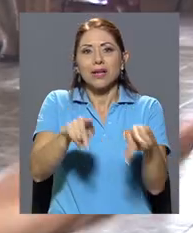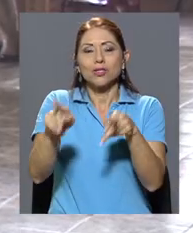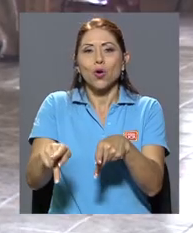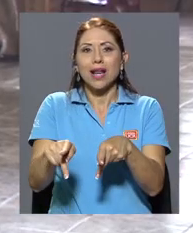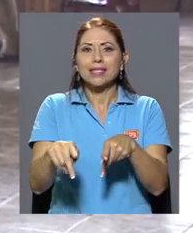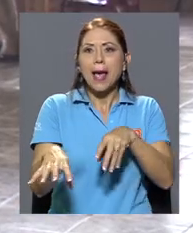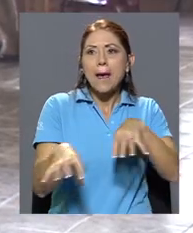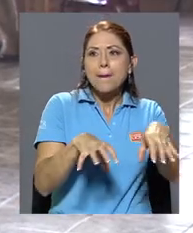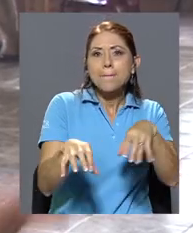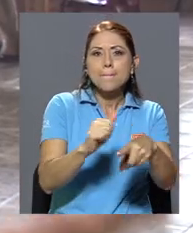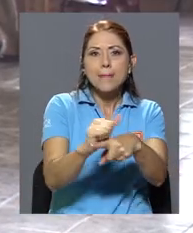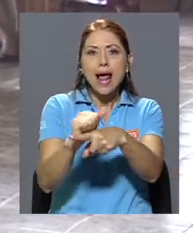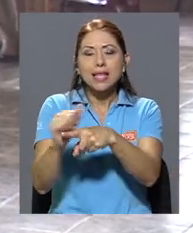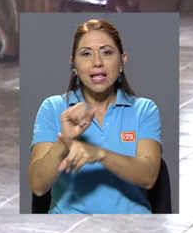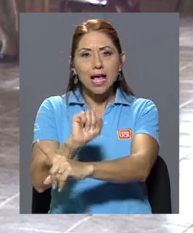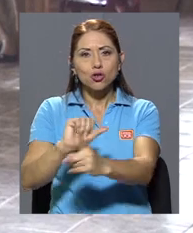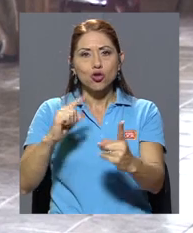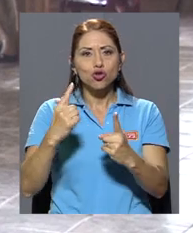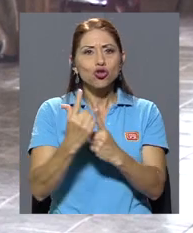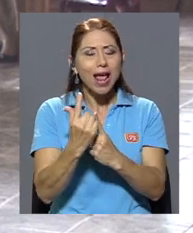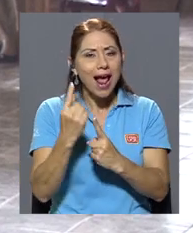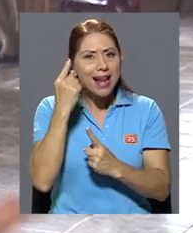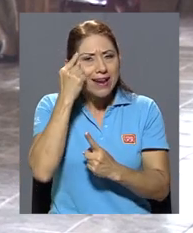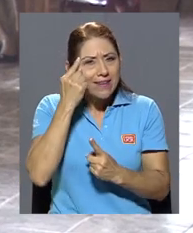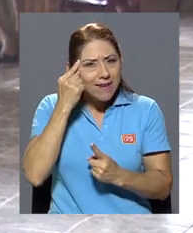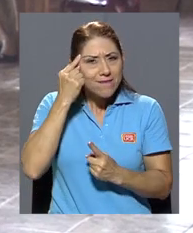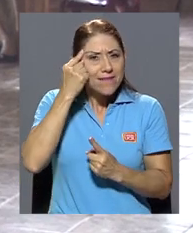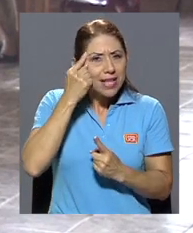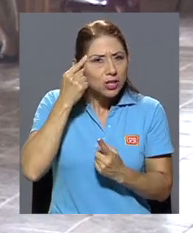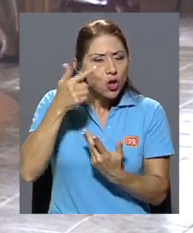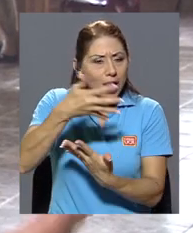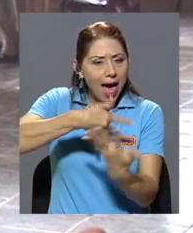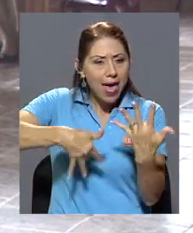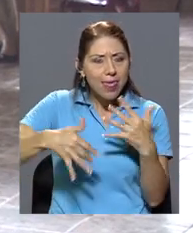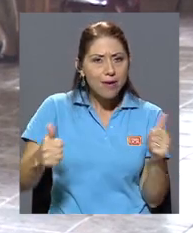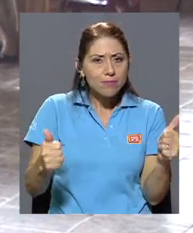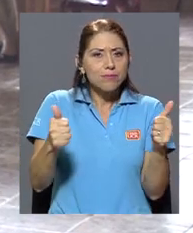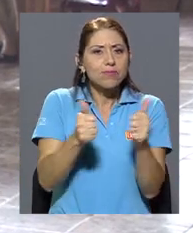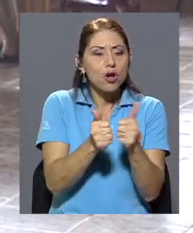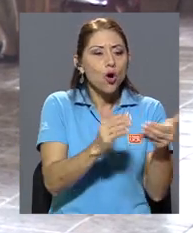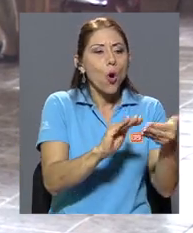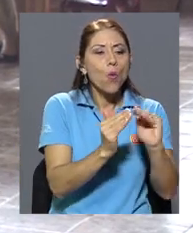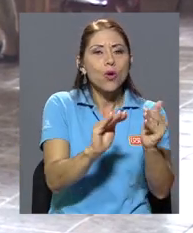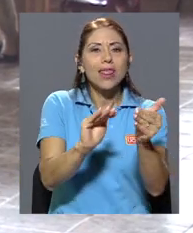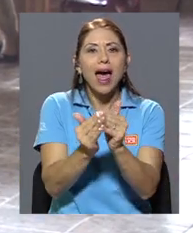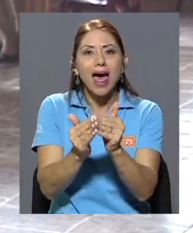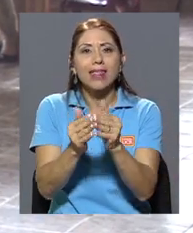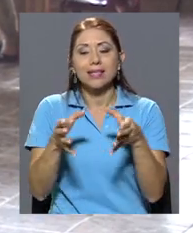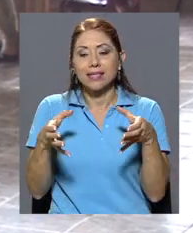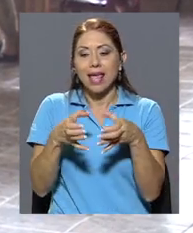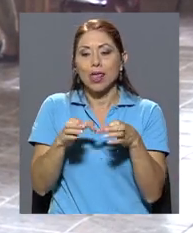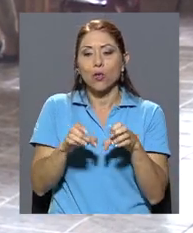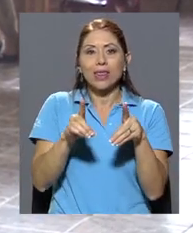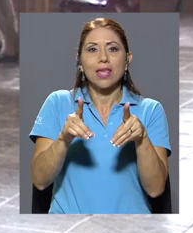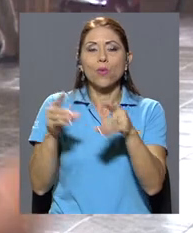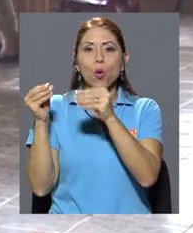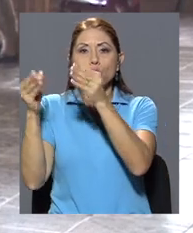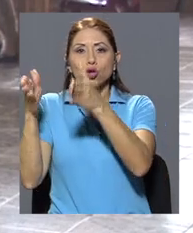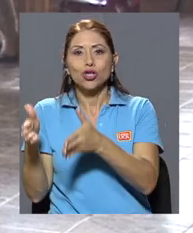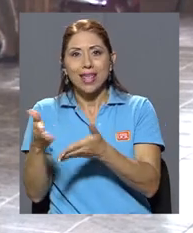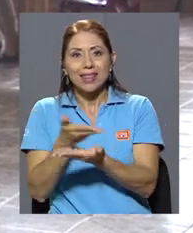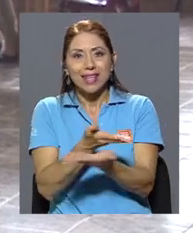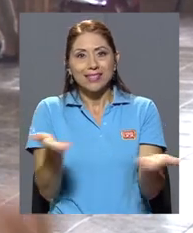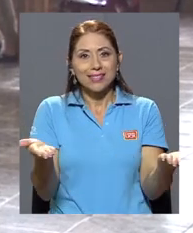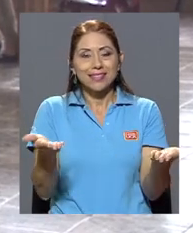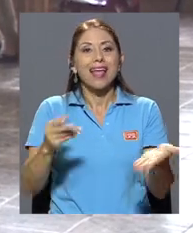social, ¿verdad?, reflexionada conjuntamente, comunidades, cuerpo educativo, docentes, es lo que nos